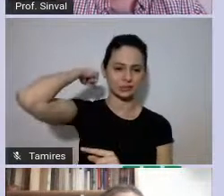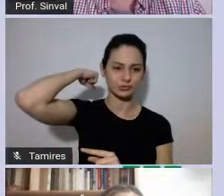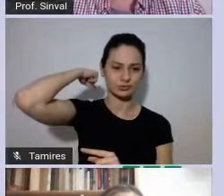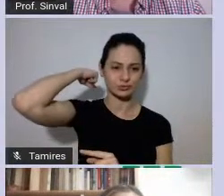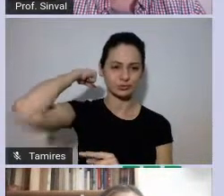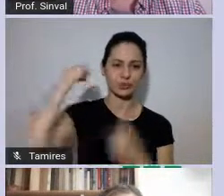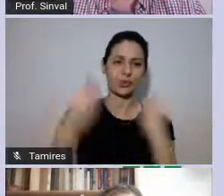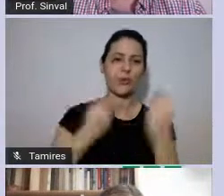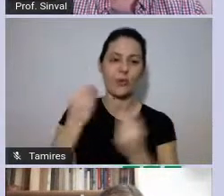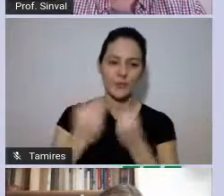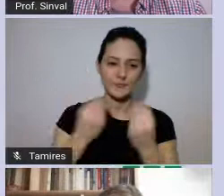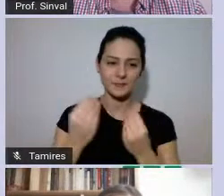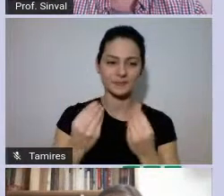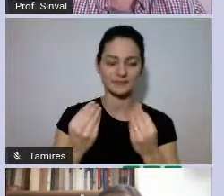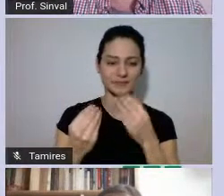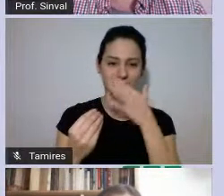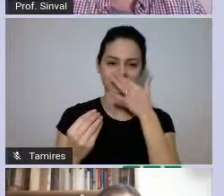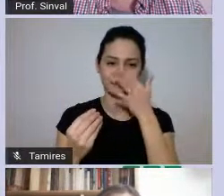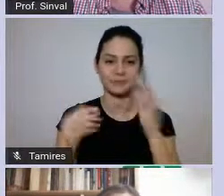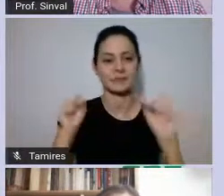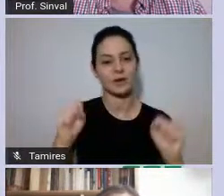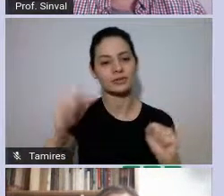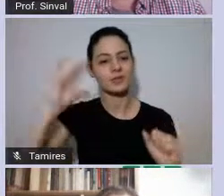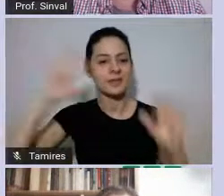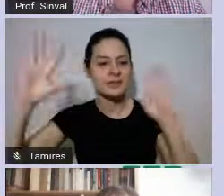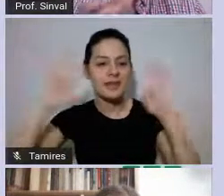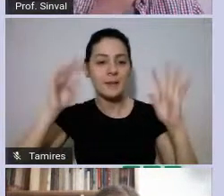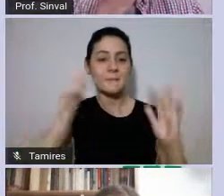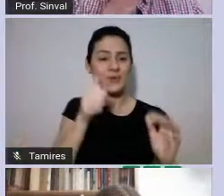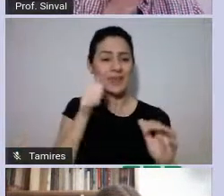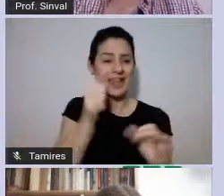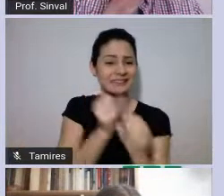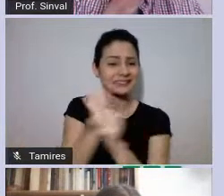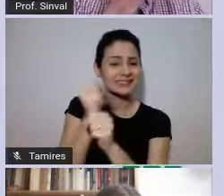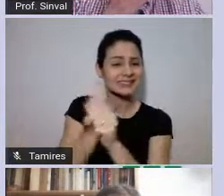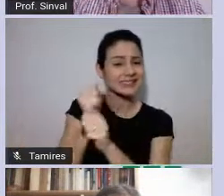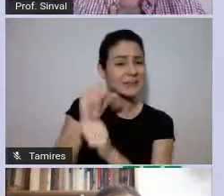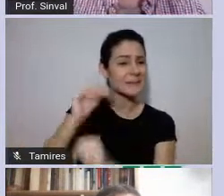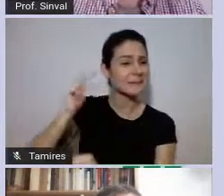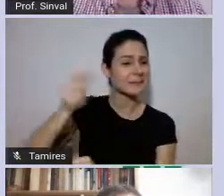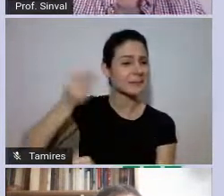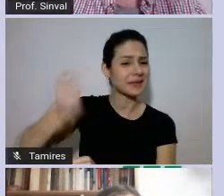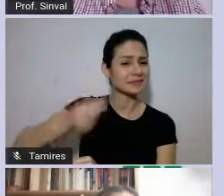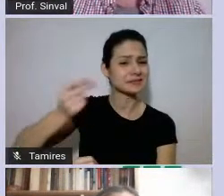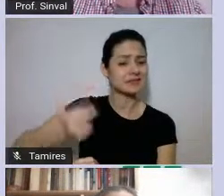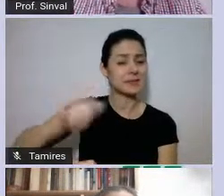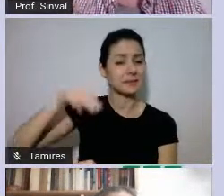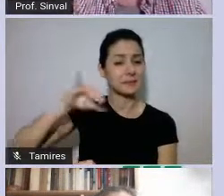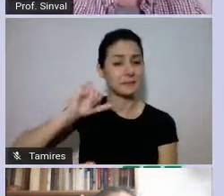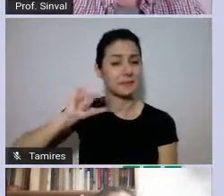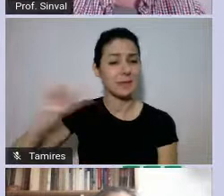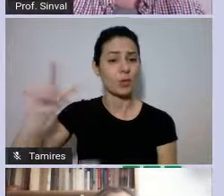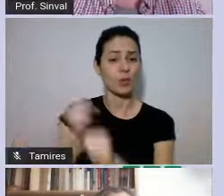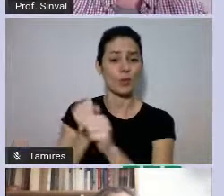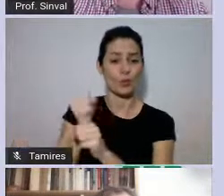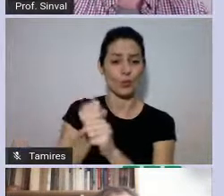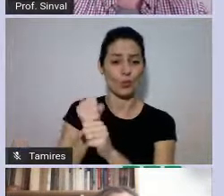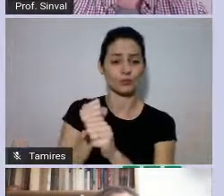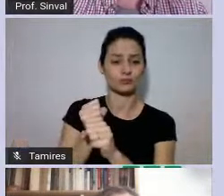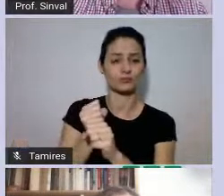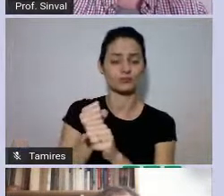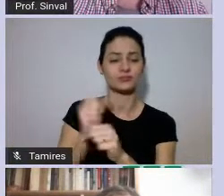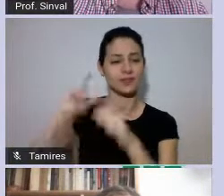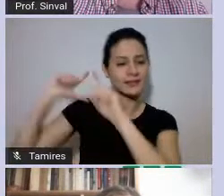cómo cuando se piensan como mujeres milenarias. Y cuando qué es lo que se reconoce como el conocimiento